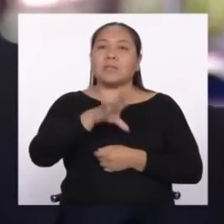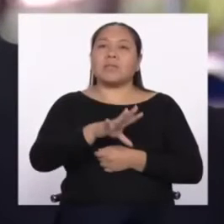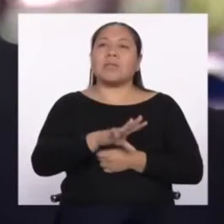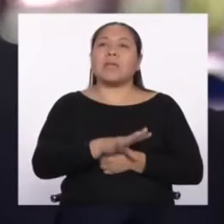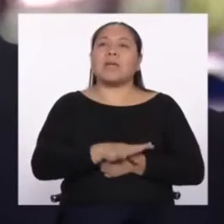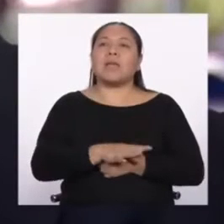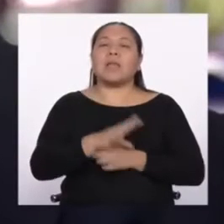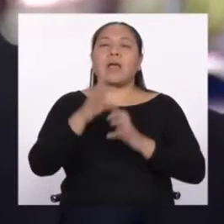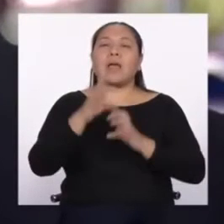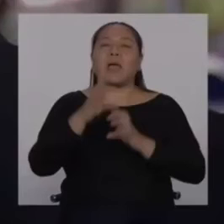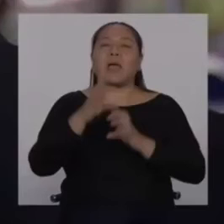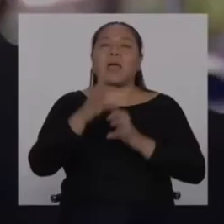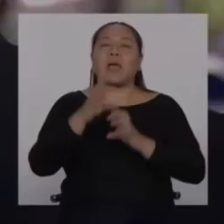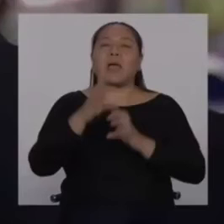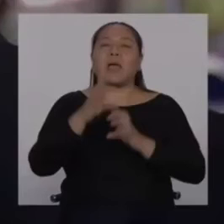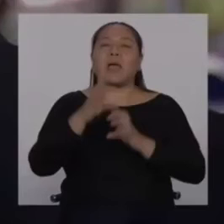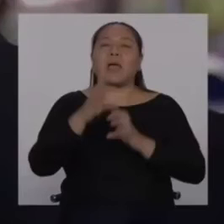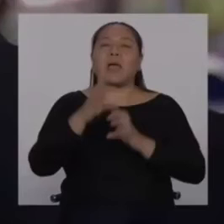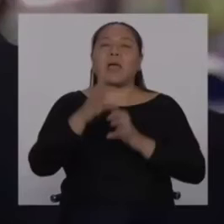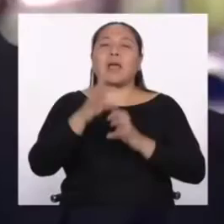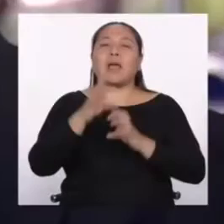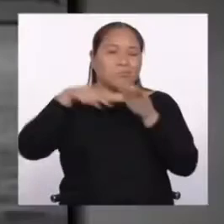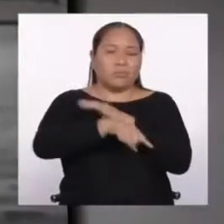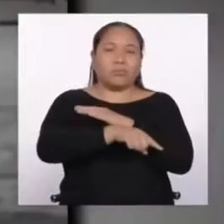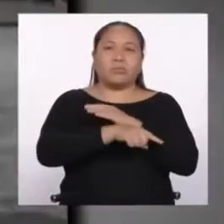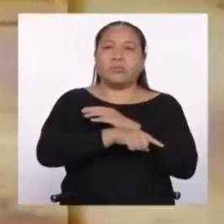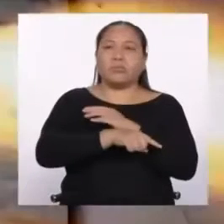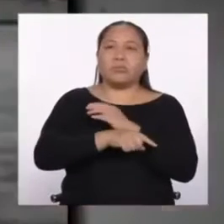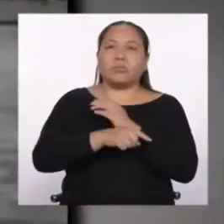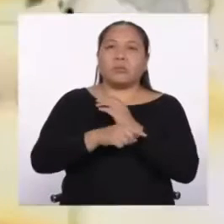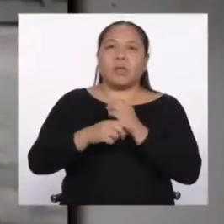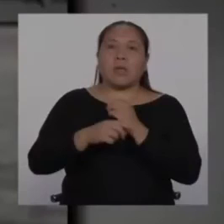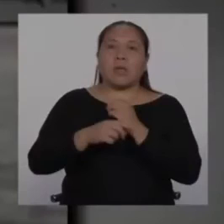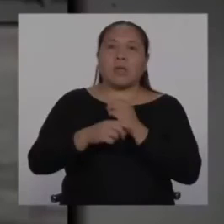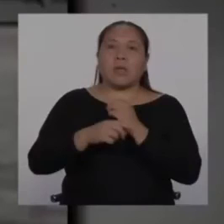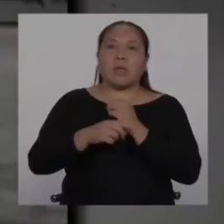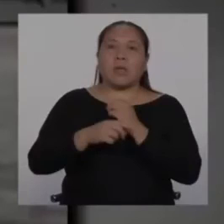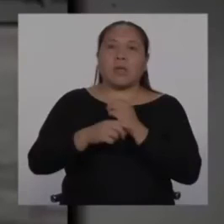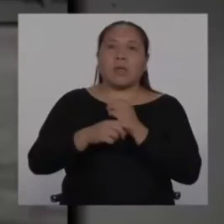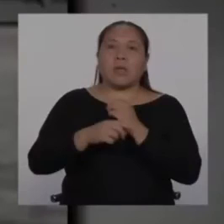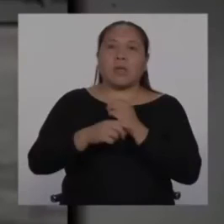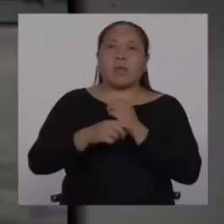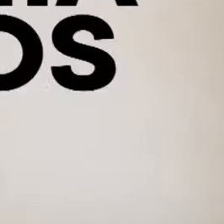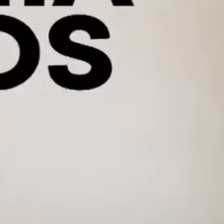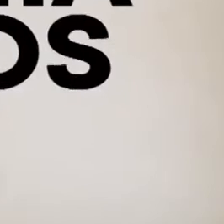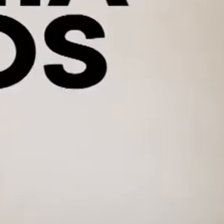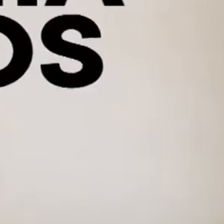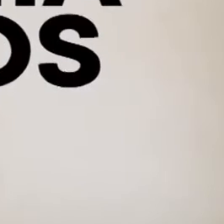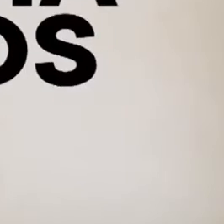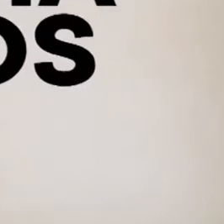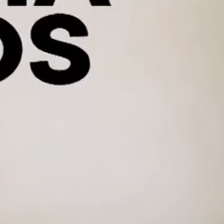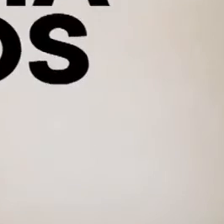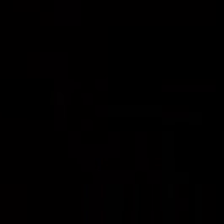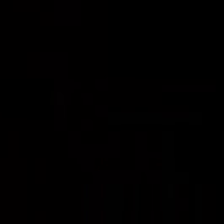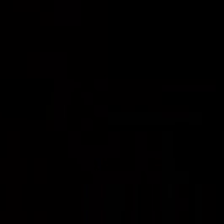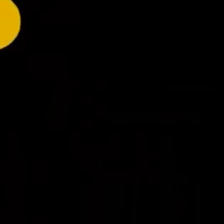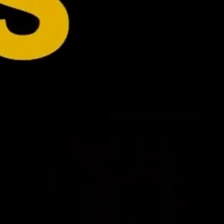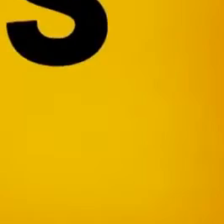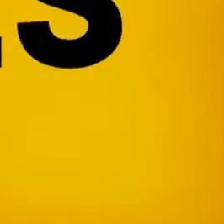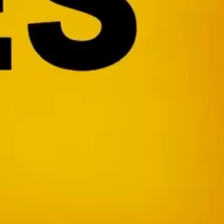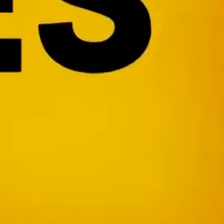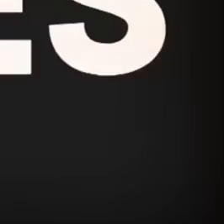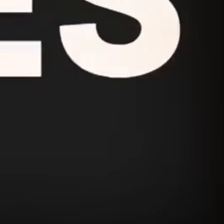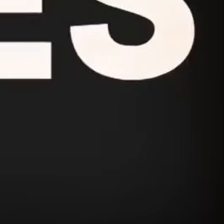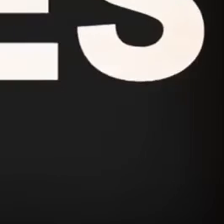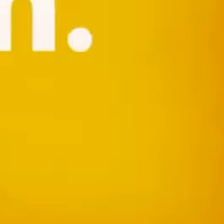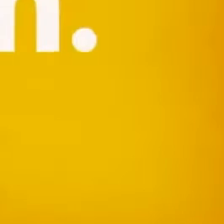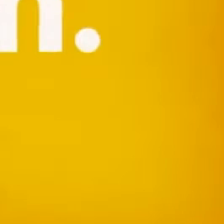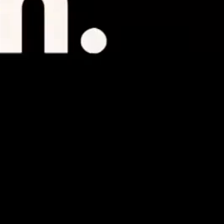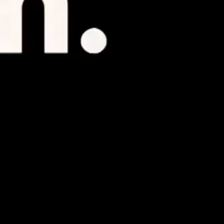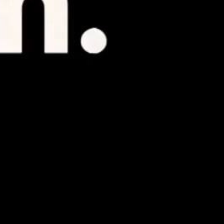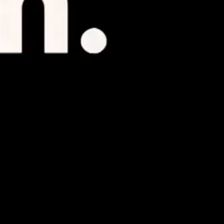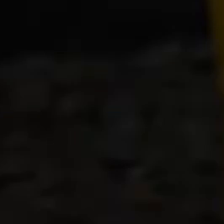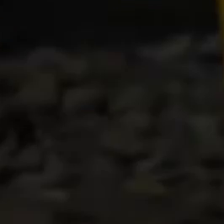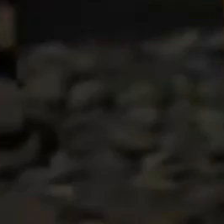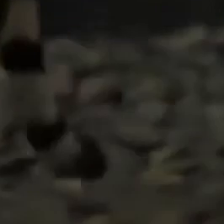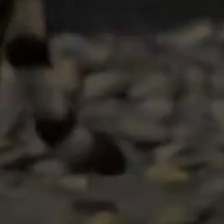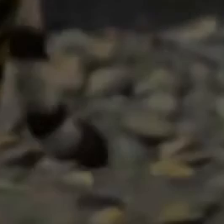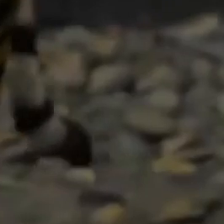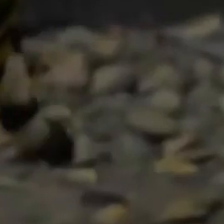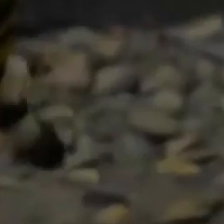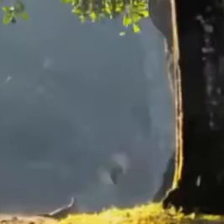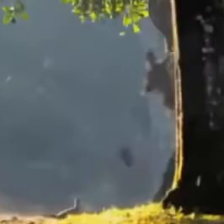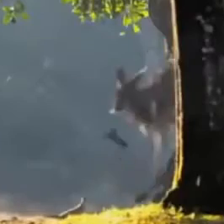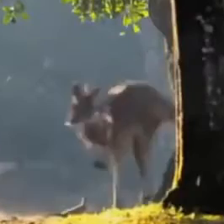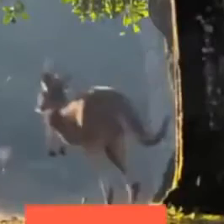Peruano de la frontera. Arbor en diciembre. Todos, martes 10:30 de la...